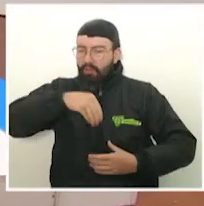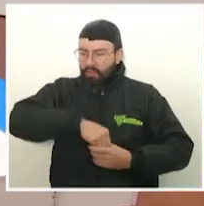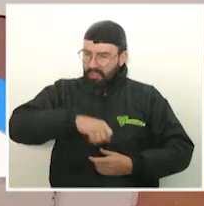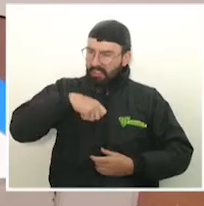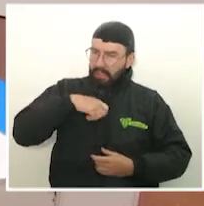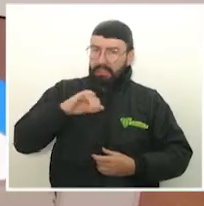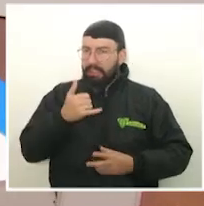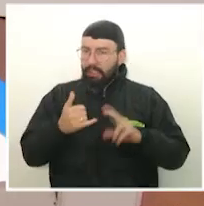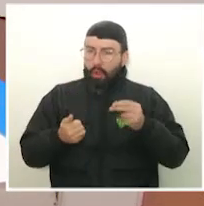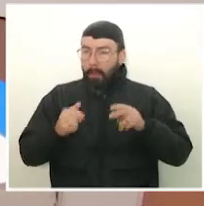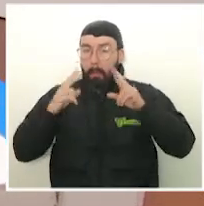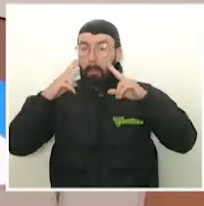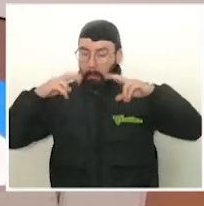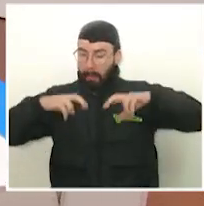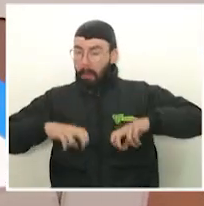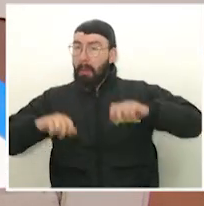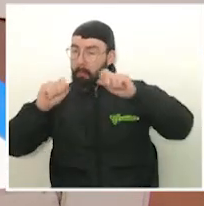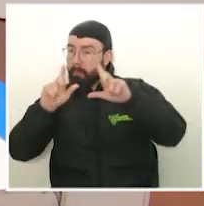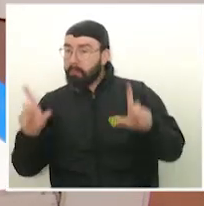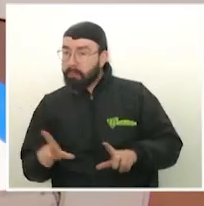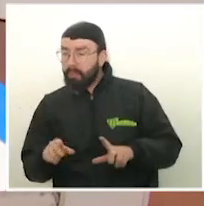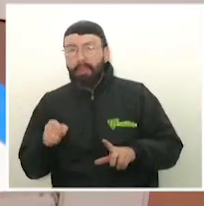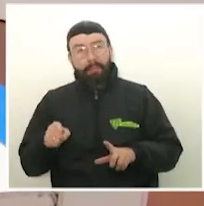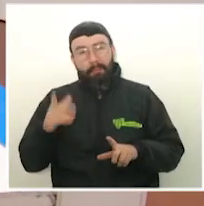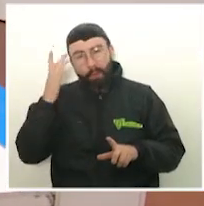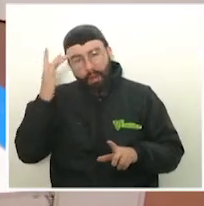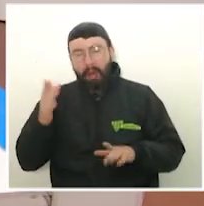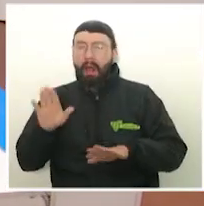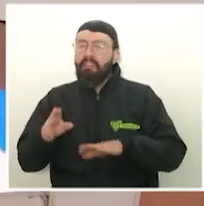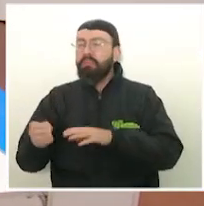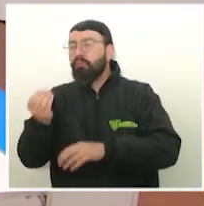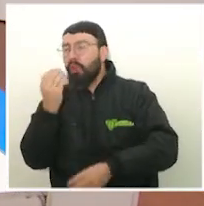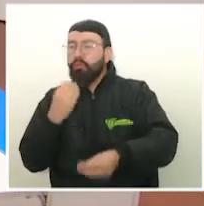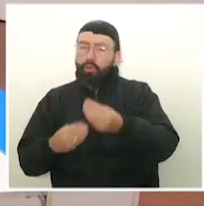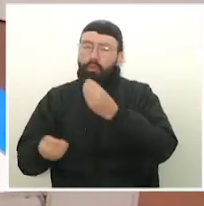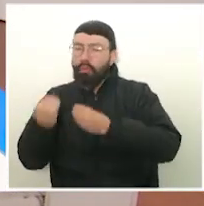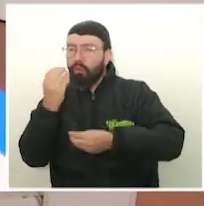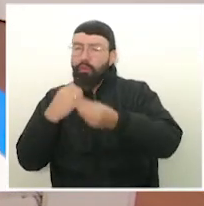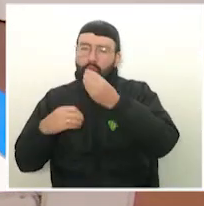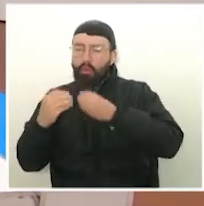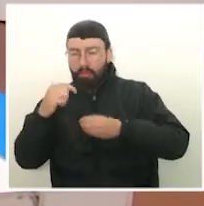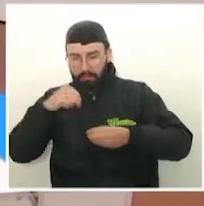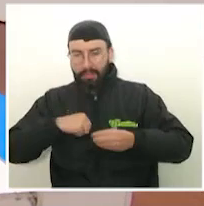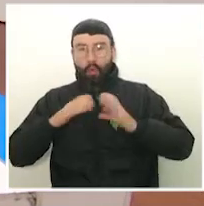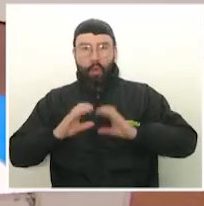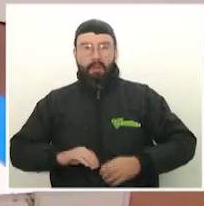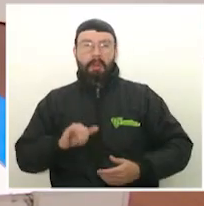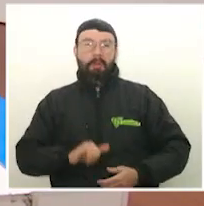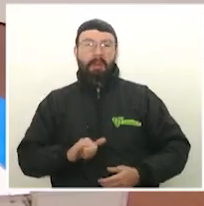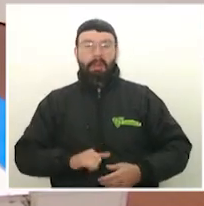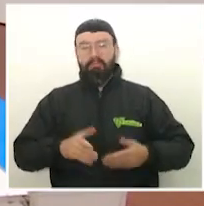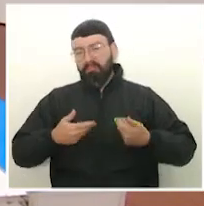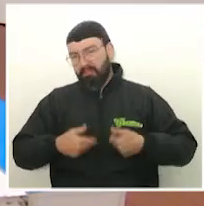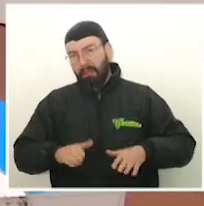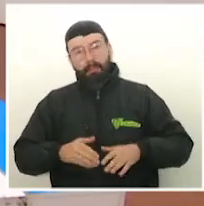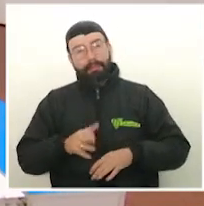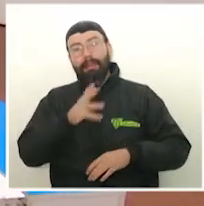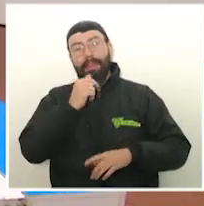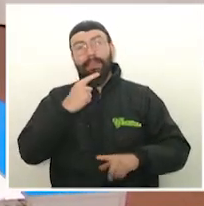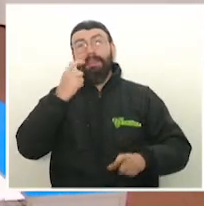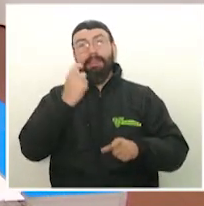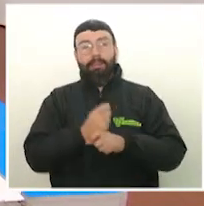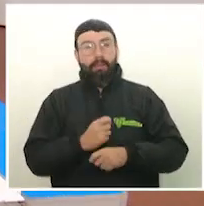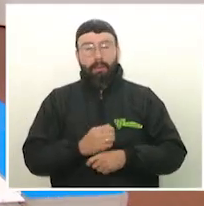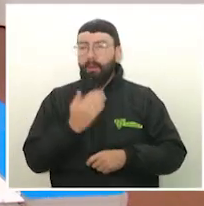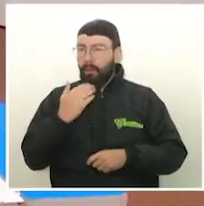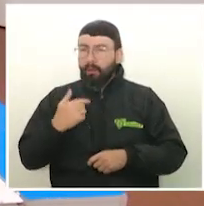esos. ¿Por qué? Porque es que son residuos que no salen del cuerpo. ¿Nosotros cómo nos los sacamos? Porque pues, obviamente uno